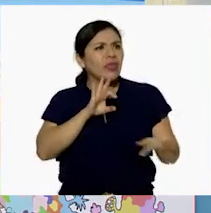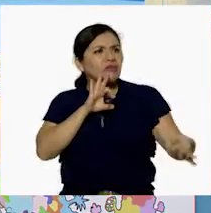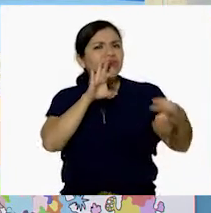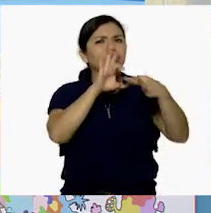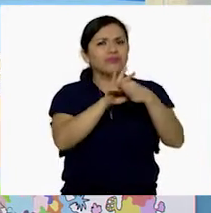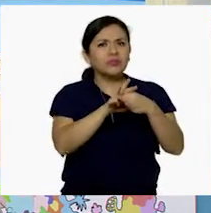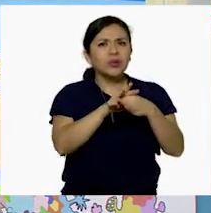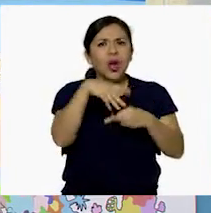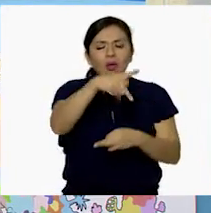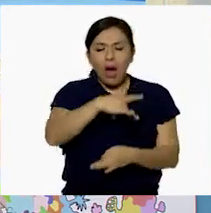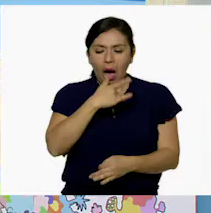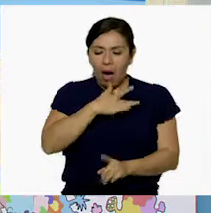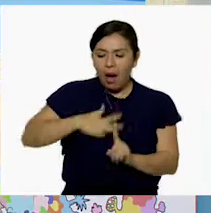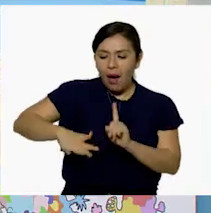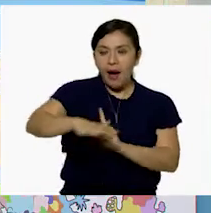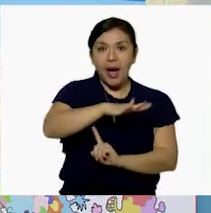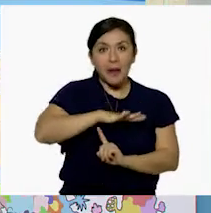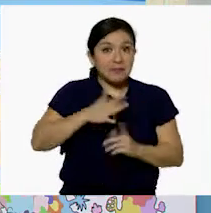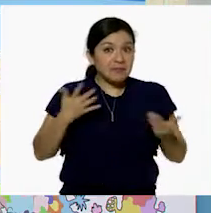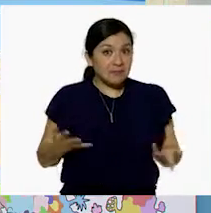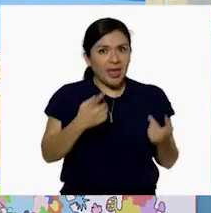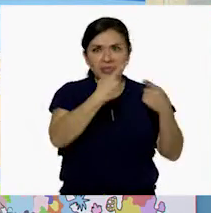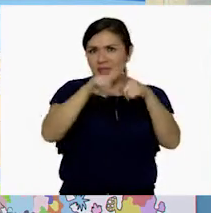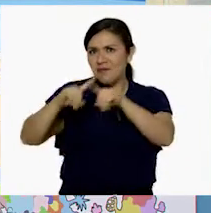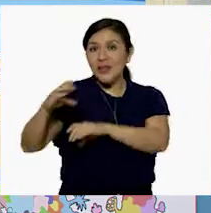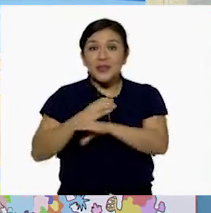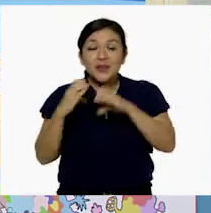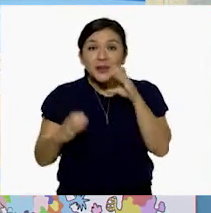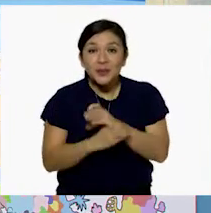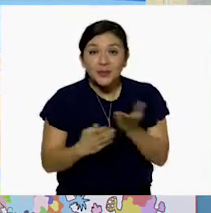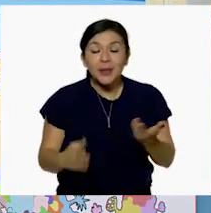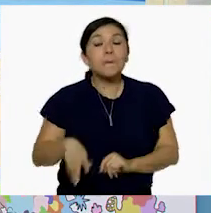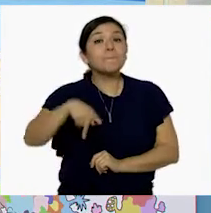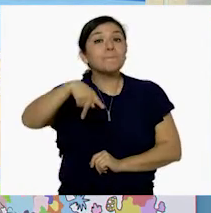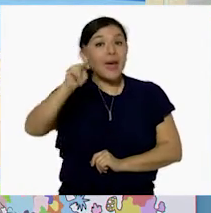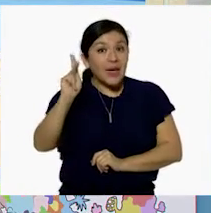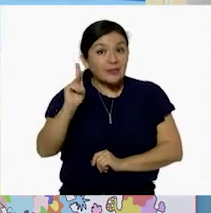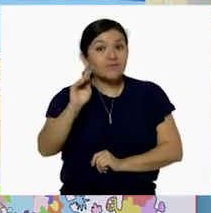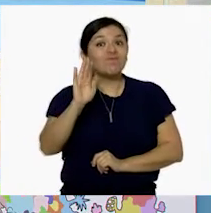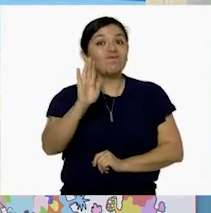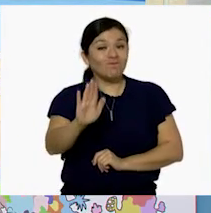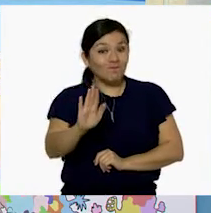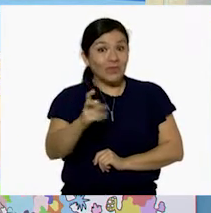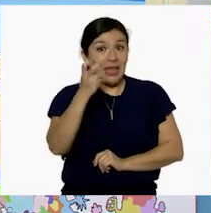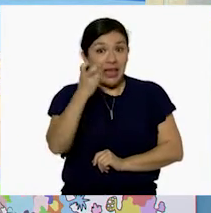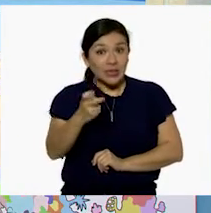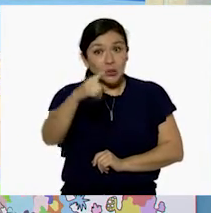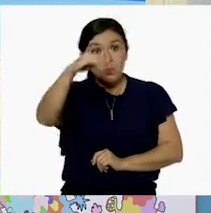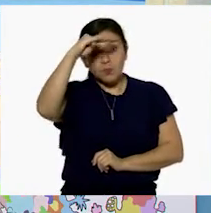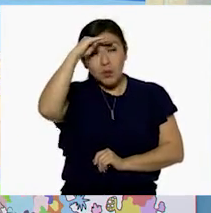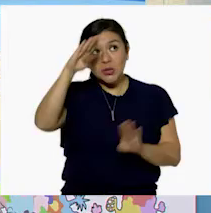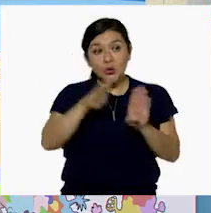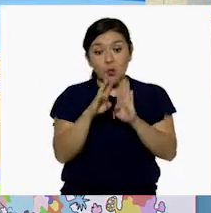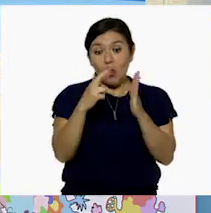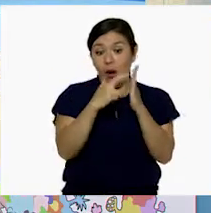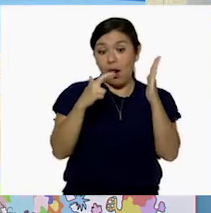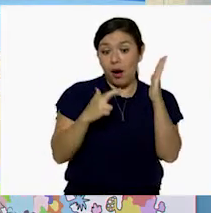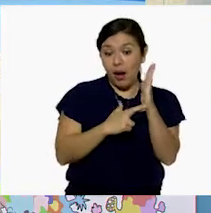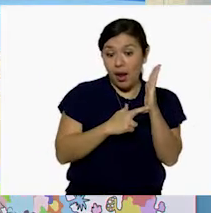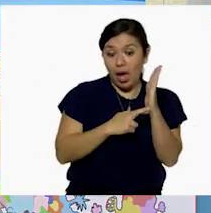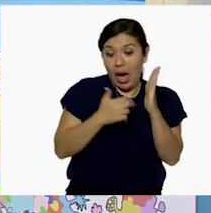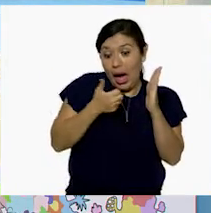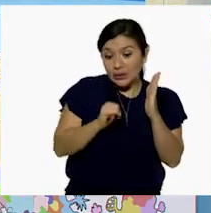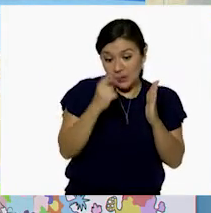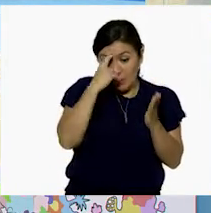con nuestro entorno, entre muchas otras cosas. Pero cuidado, no es una regla en la literatura el que